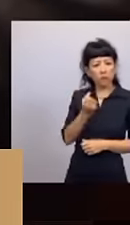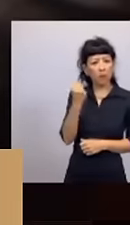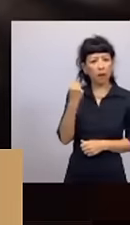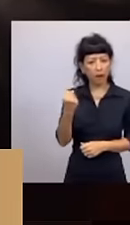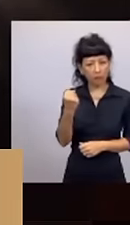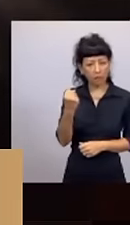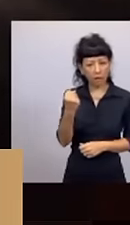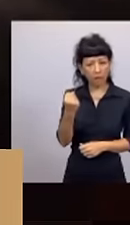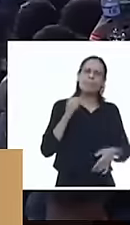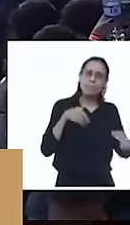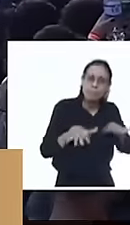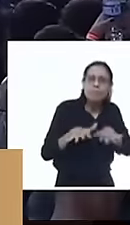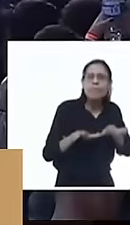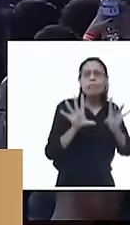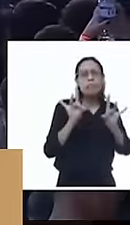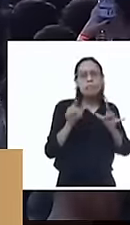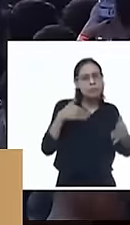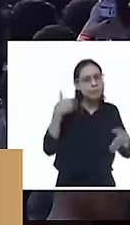el complejo sistema político